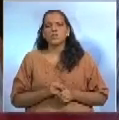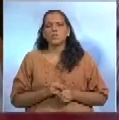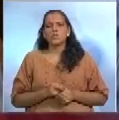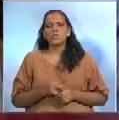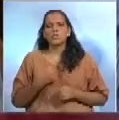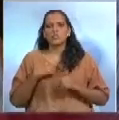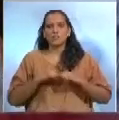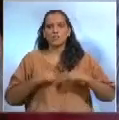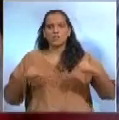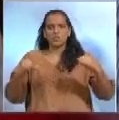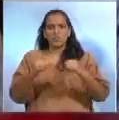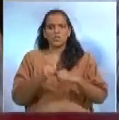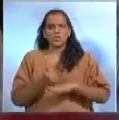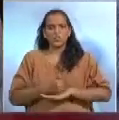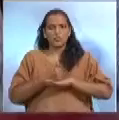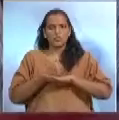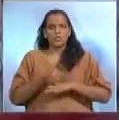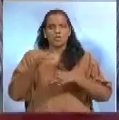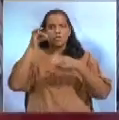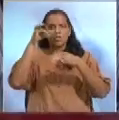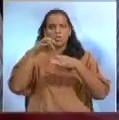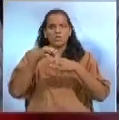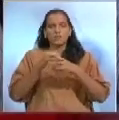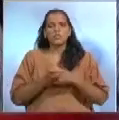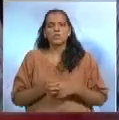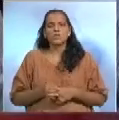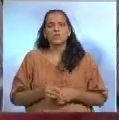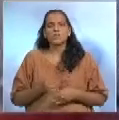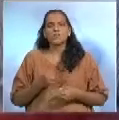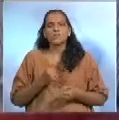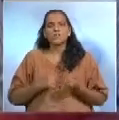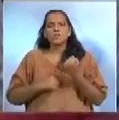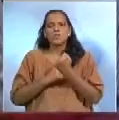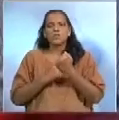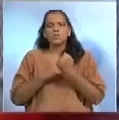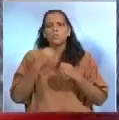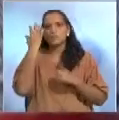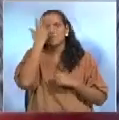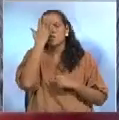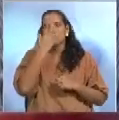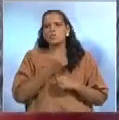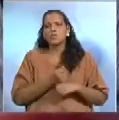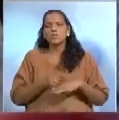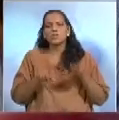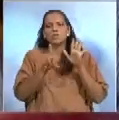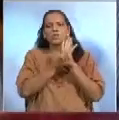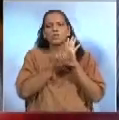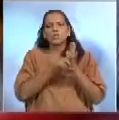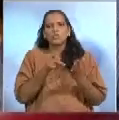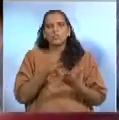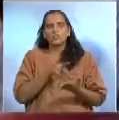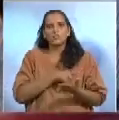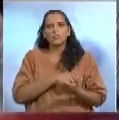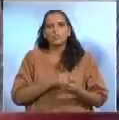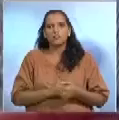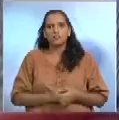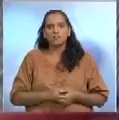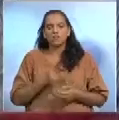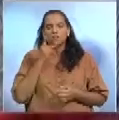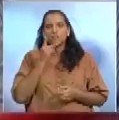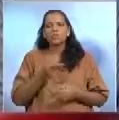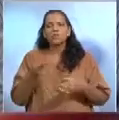los asambleístas para que voten en favor de la reforma del proyecto de ley que